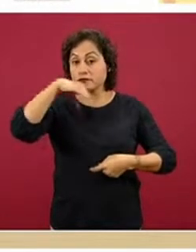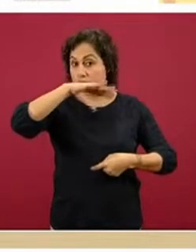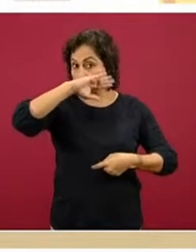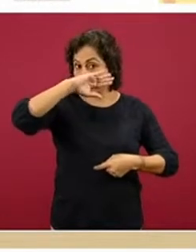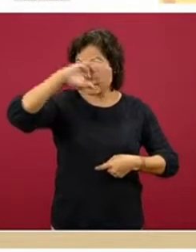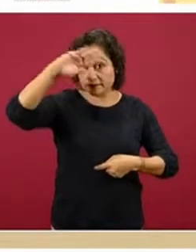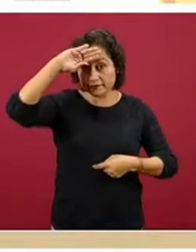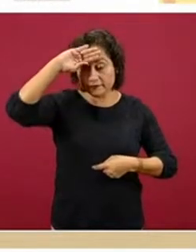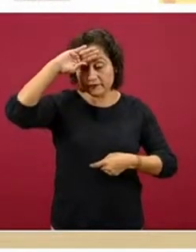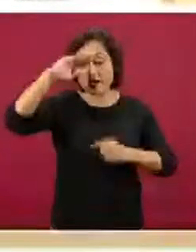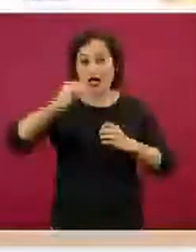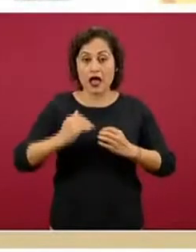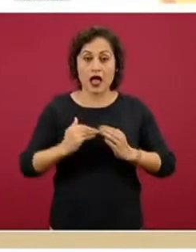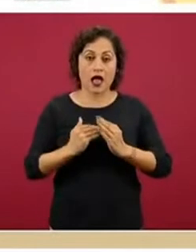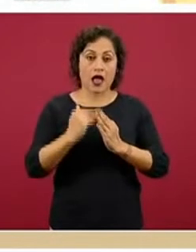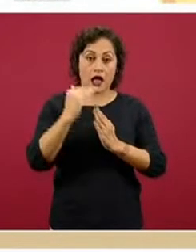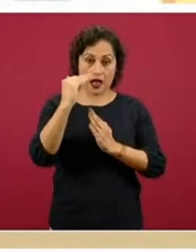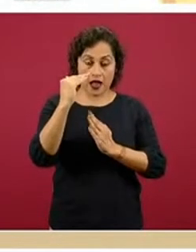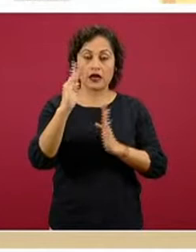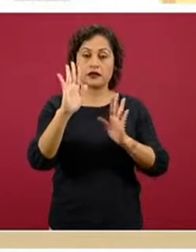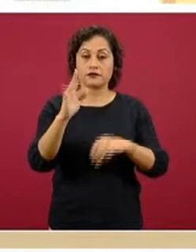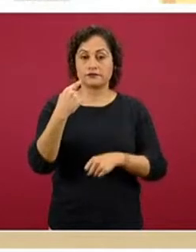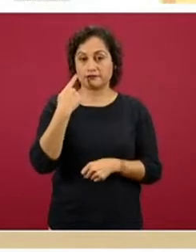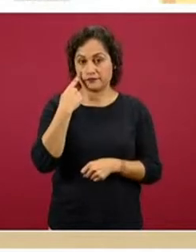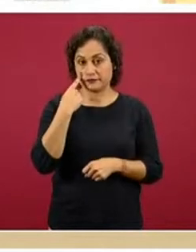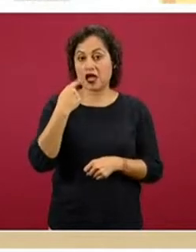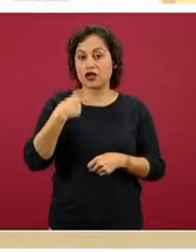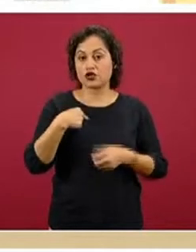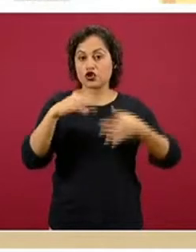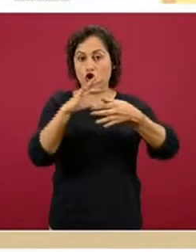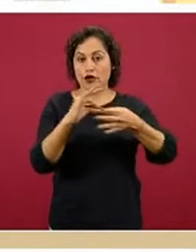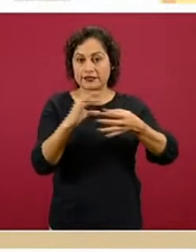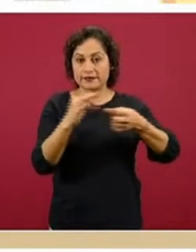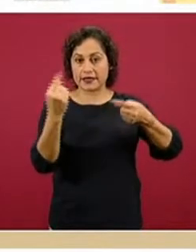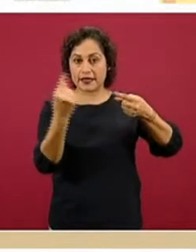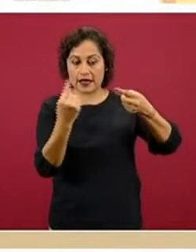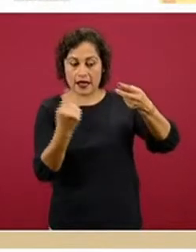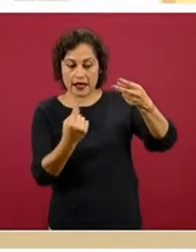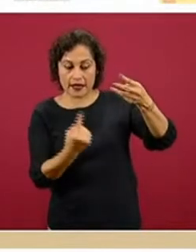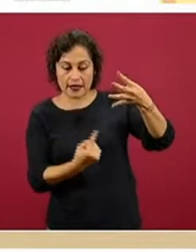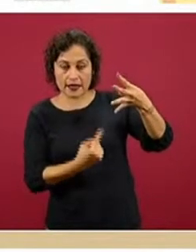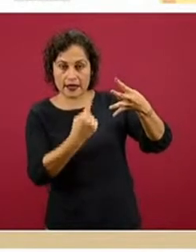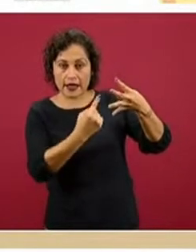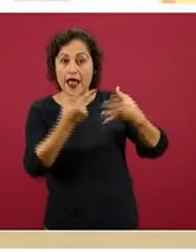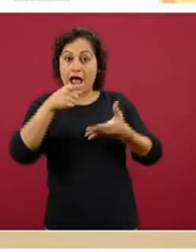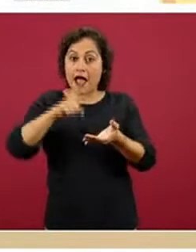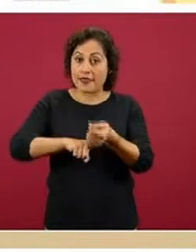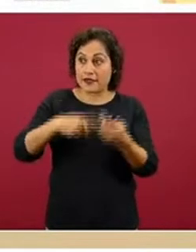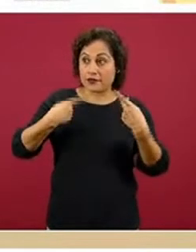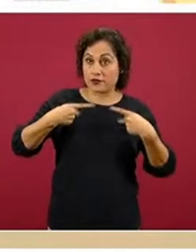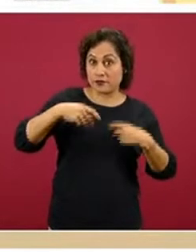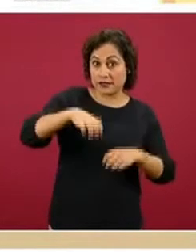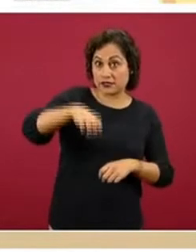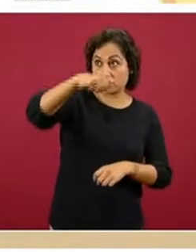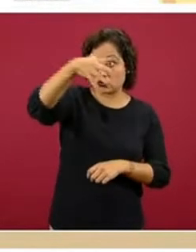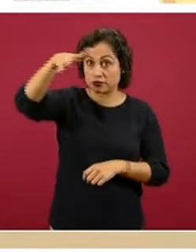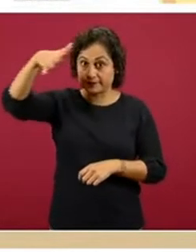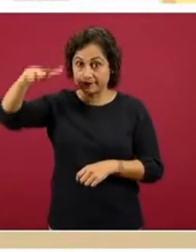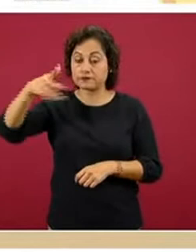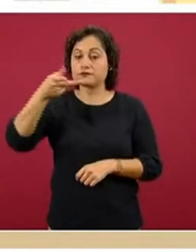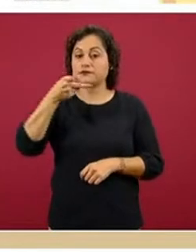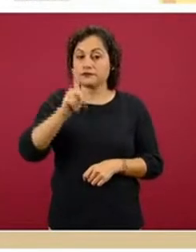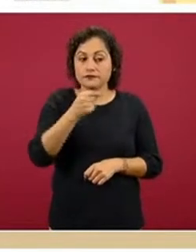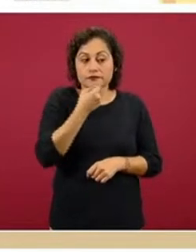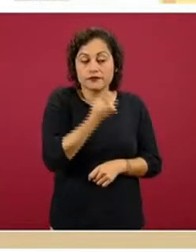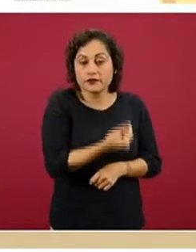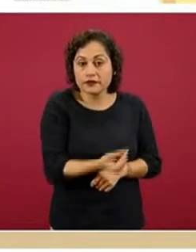pausa. Yo les daré una serie de síntomas que se manifiestan en los adultos, sin embargo, en los niños,